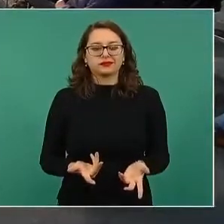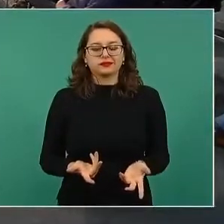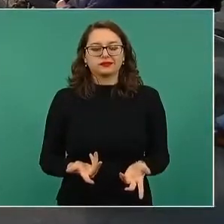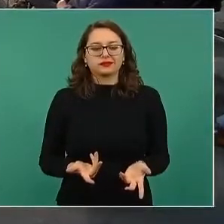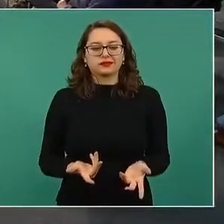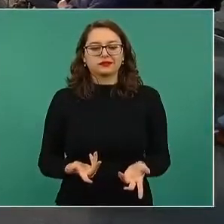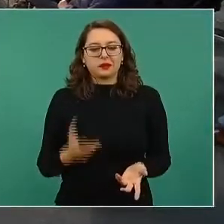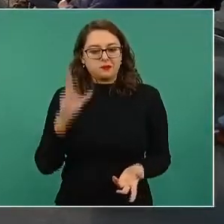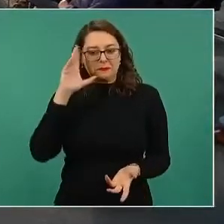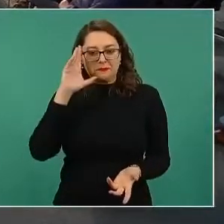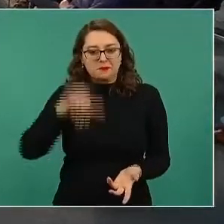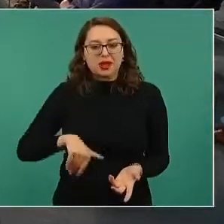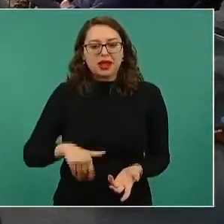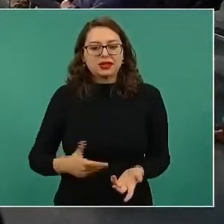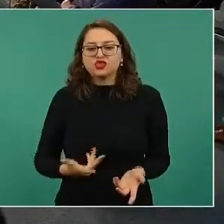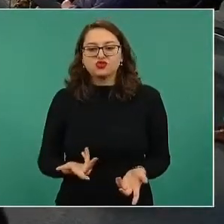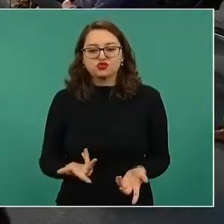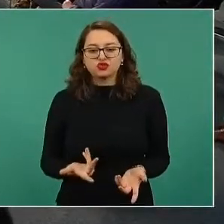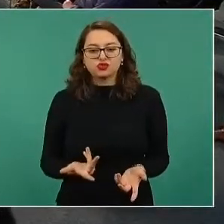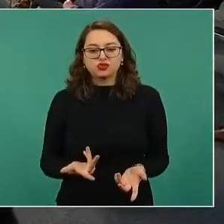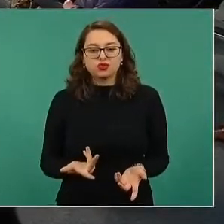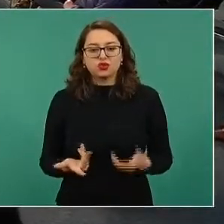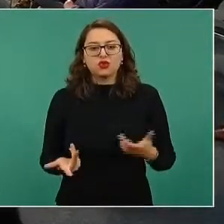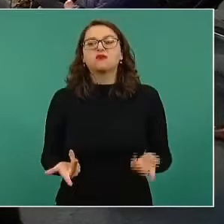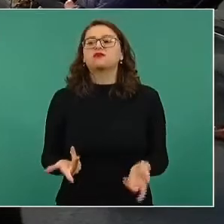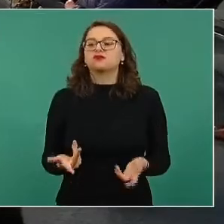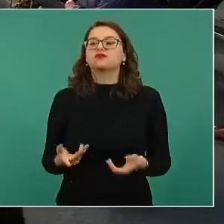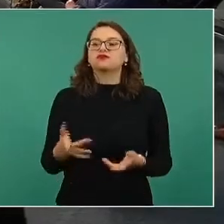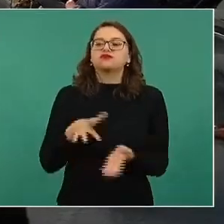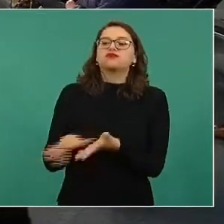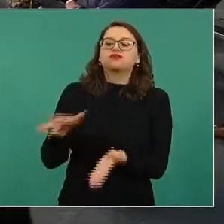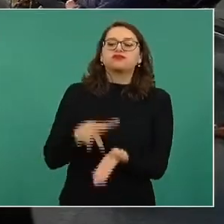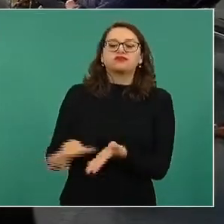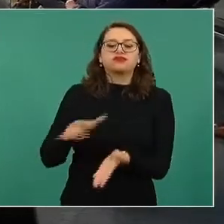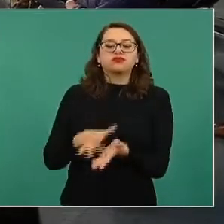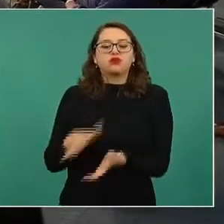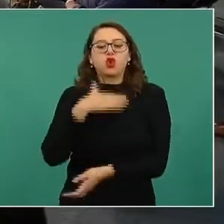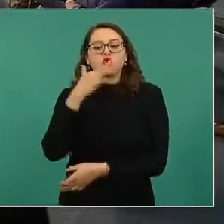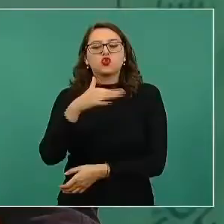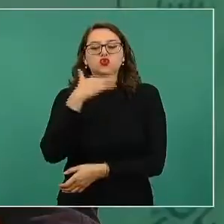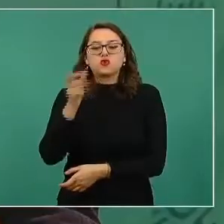era mantener el régimen de corrupción.